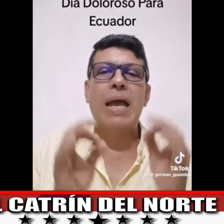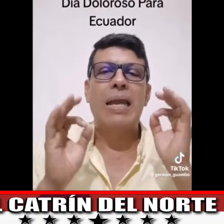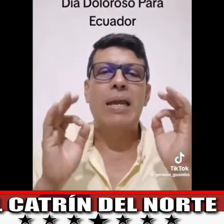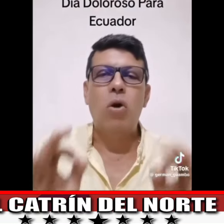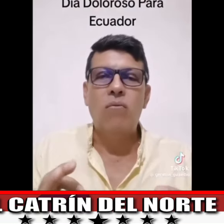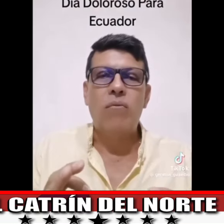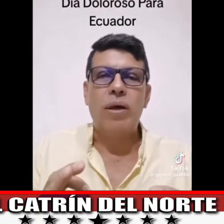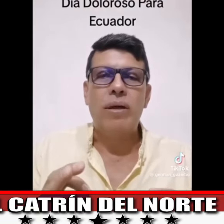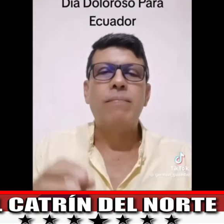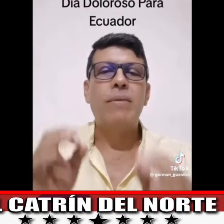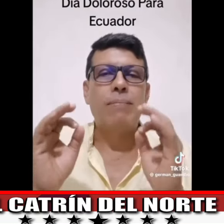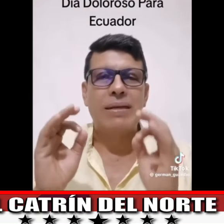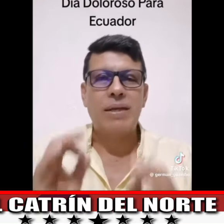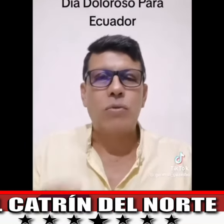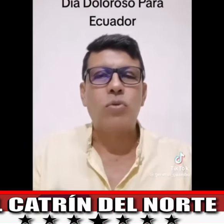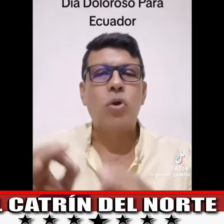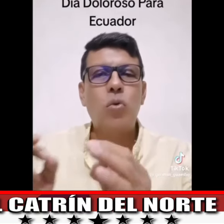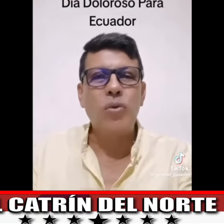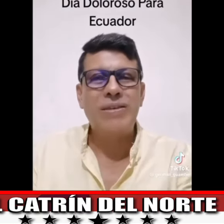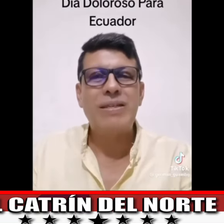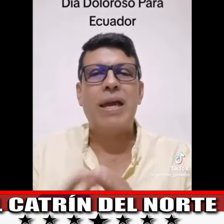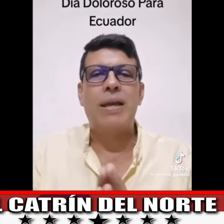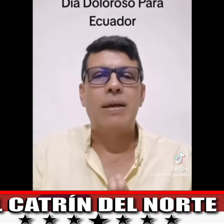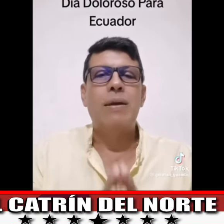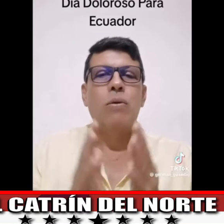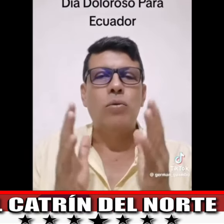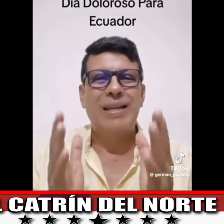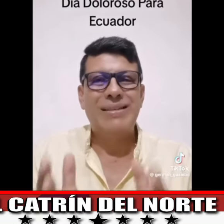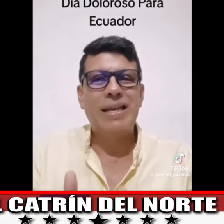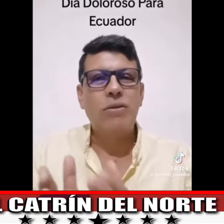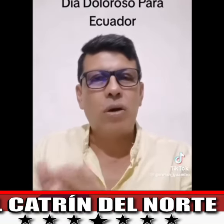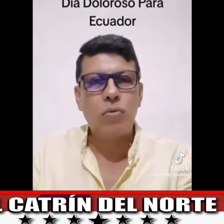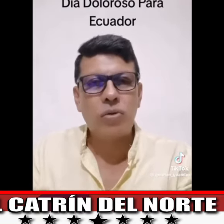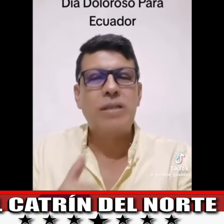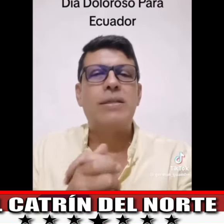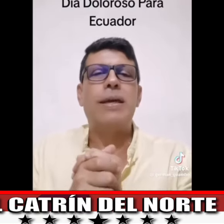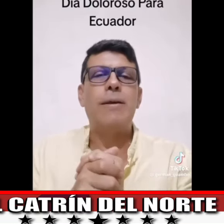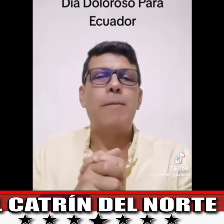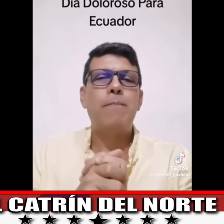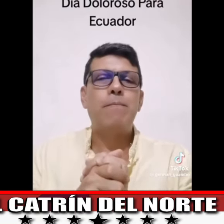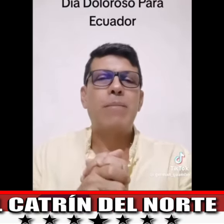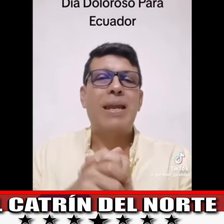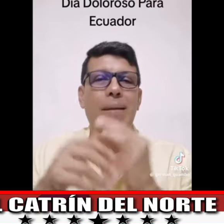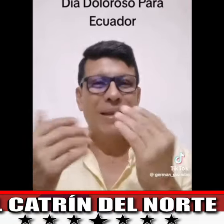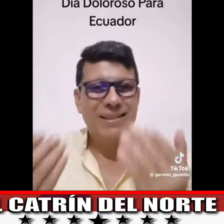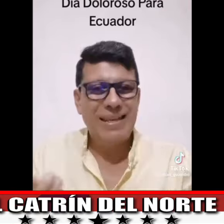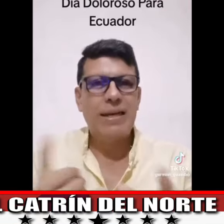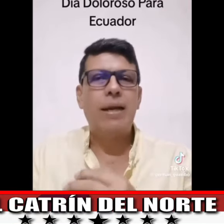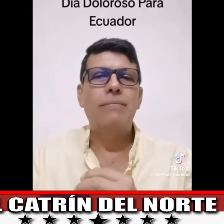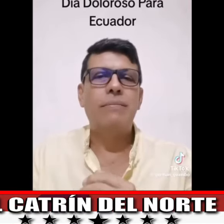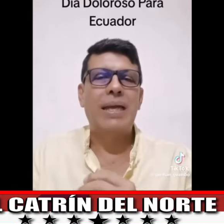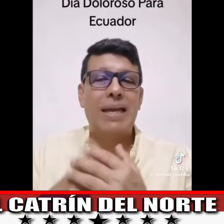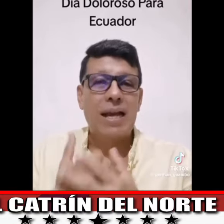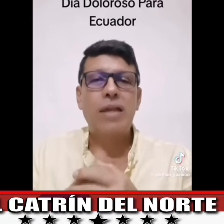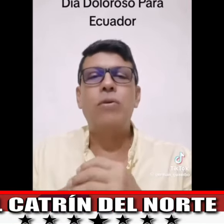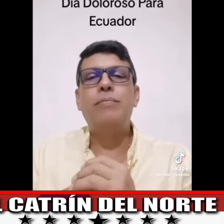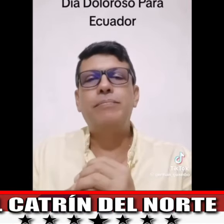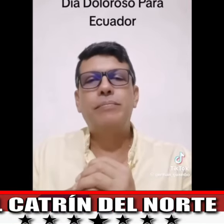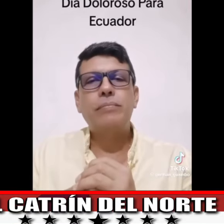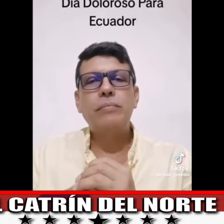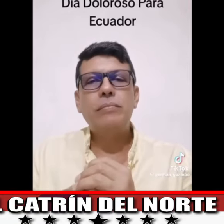política el lowfer persecución judicial utilizando la Justicia La mentira